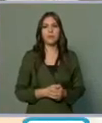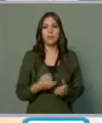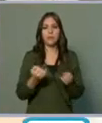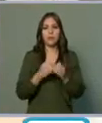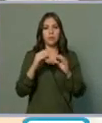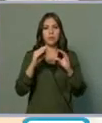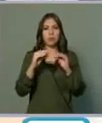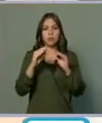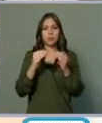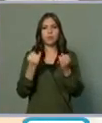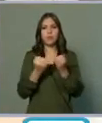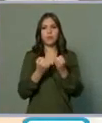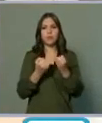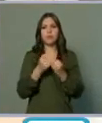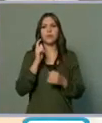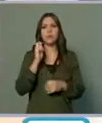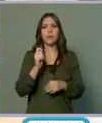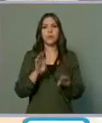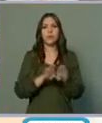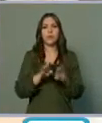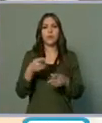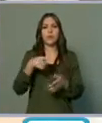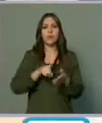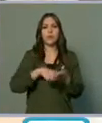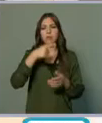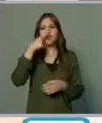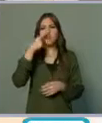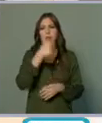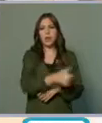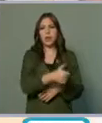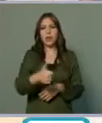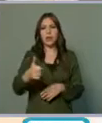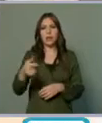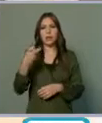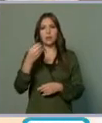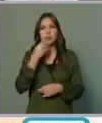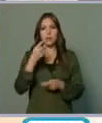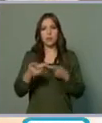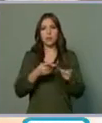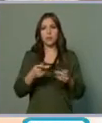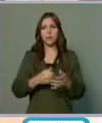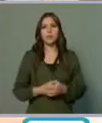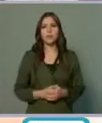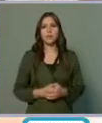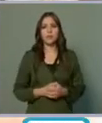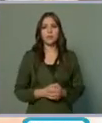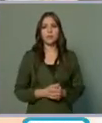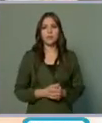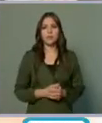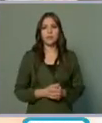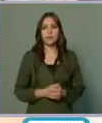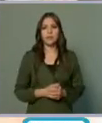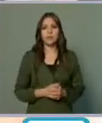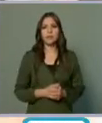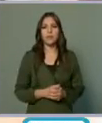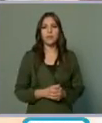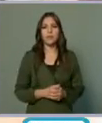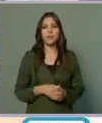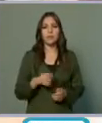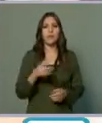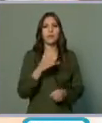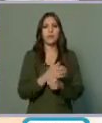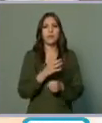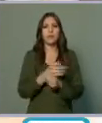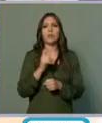lo que es la esencia de cada uno de estos platillos. Perfecto, Miroslava. Ok, entonces me voy con usted, chef. ¿Qué es lo que